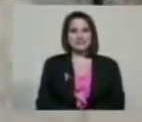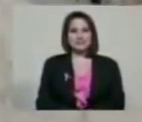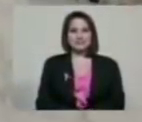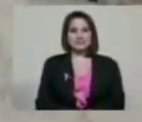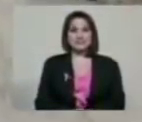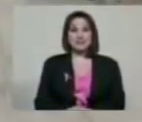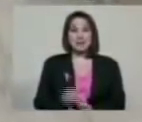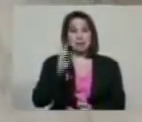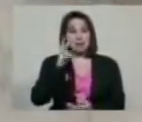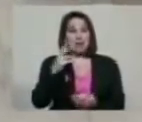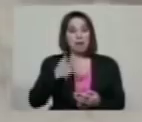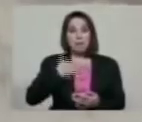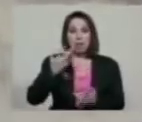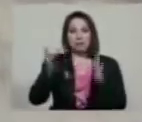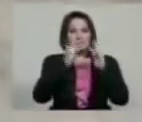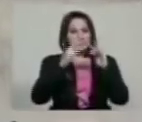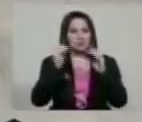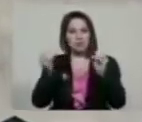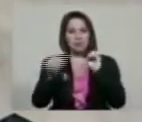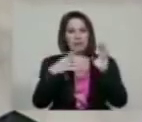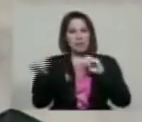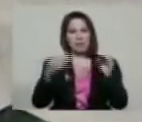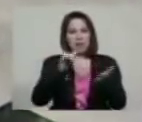Para que se puedan comunicar por WhatsApp